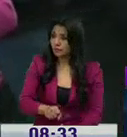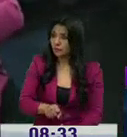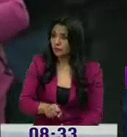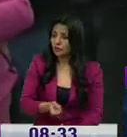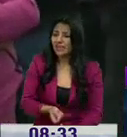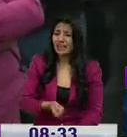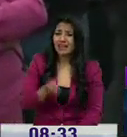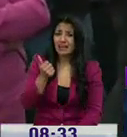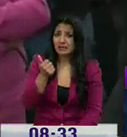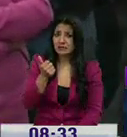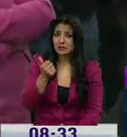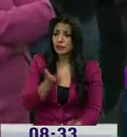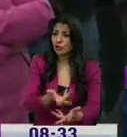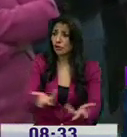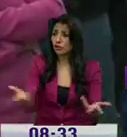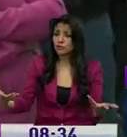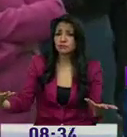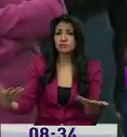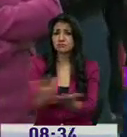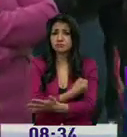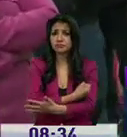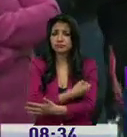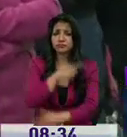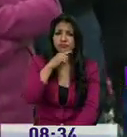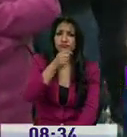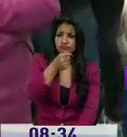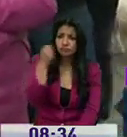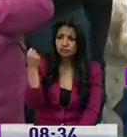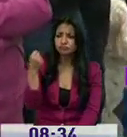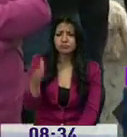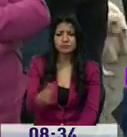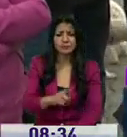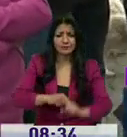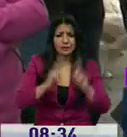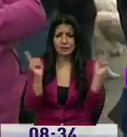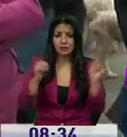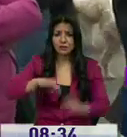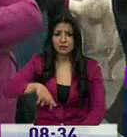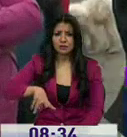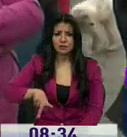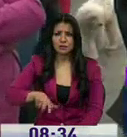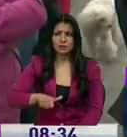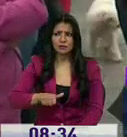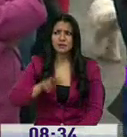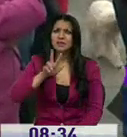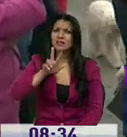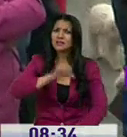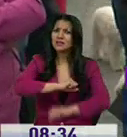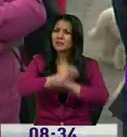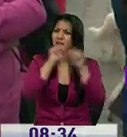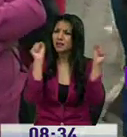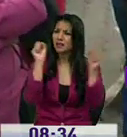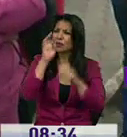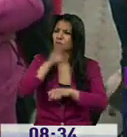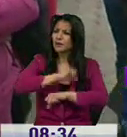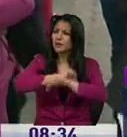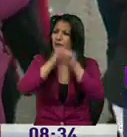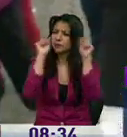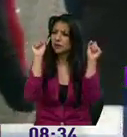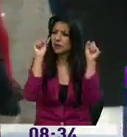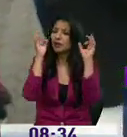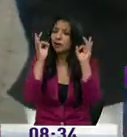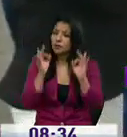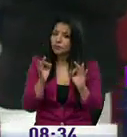Casi la mayoría de las cosas se nos llevaron, electrodomésticos. Y alrededor más o menos de las 3:30, 4 de la